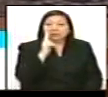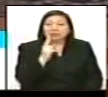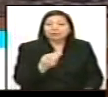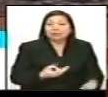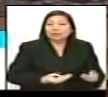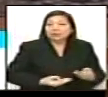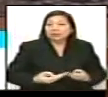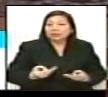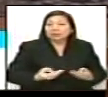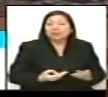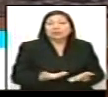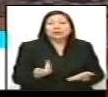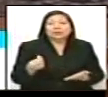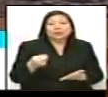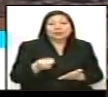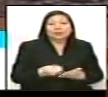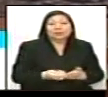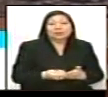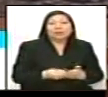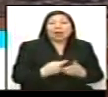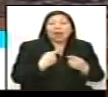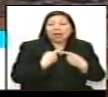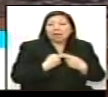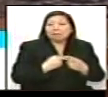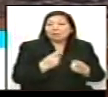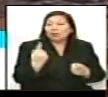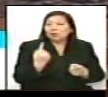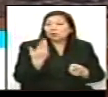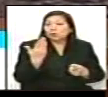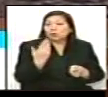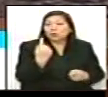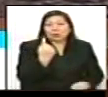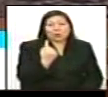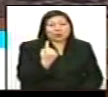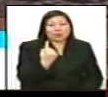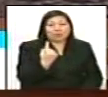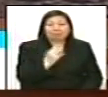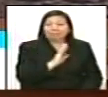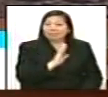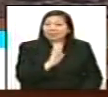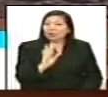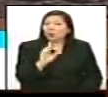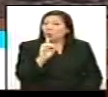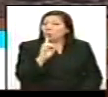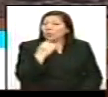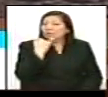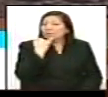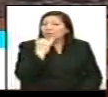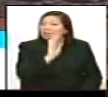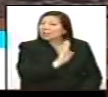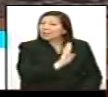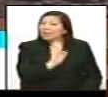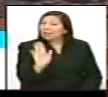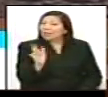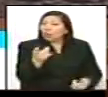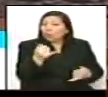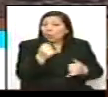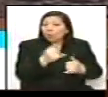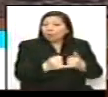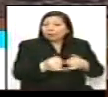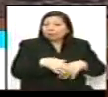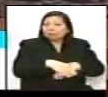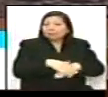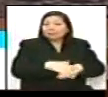rendición de cuentas de sus ingresos y gastos de campaña es solamente una, solamente se rinde un informe concluido el